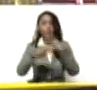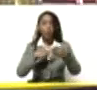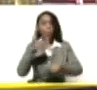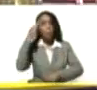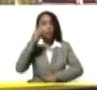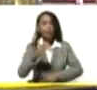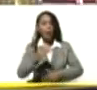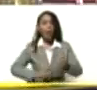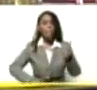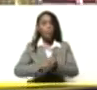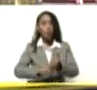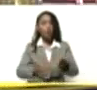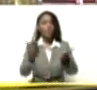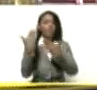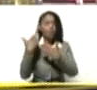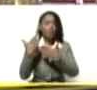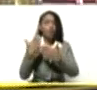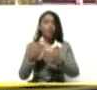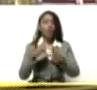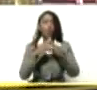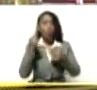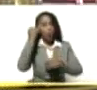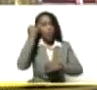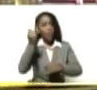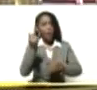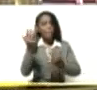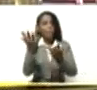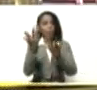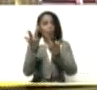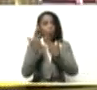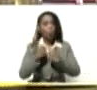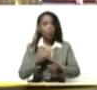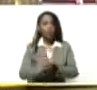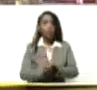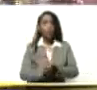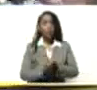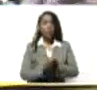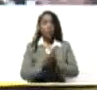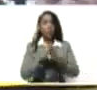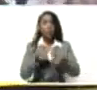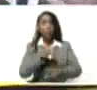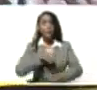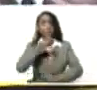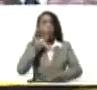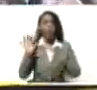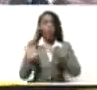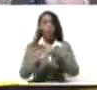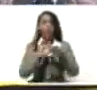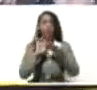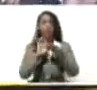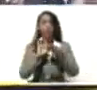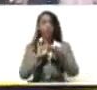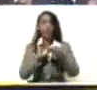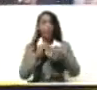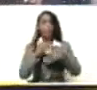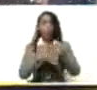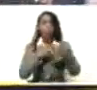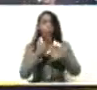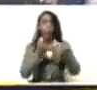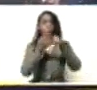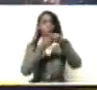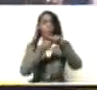todo su respaldo, por todos sus aportes, por el espíritu unitario que nos va sumando cada